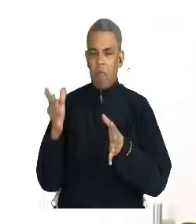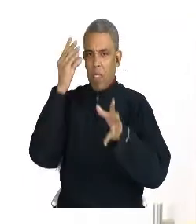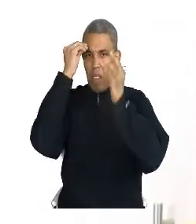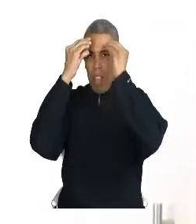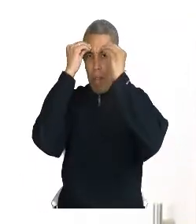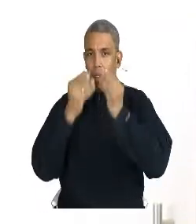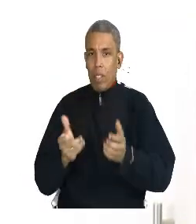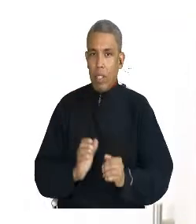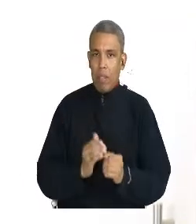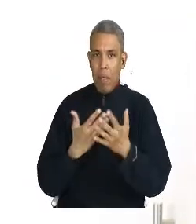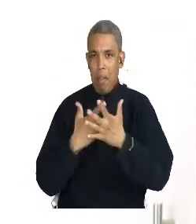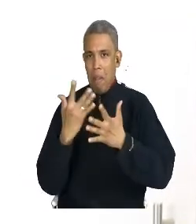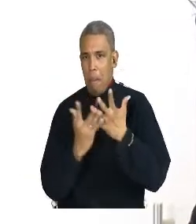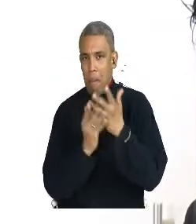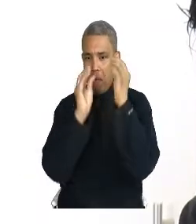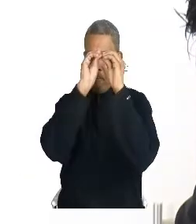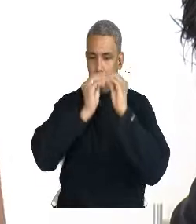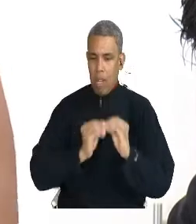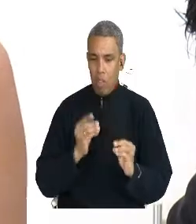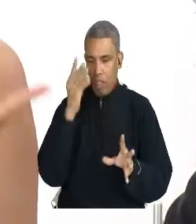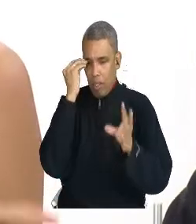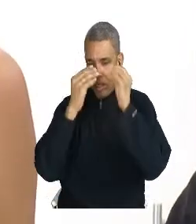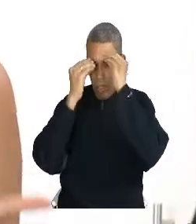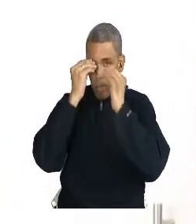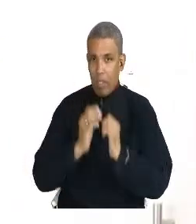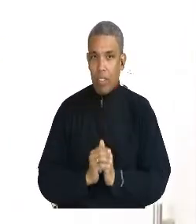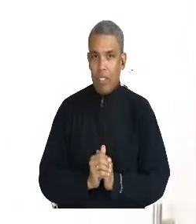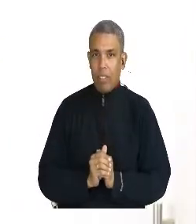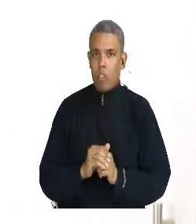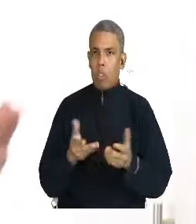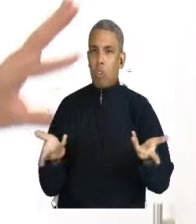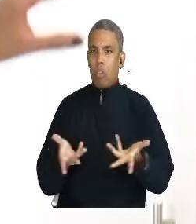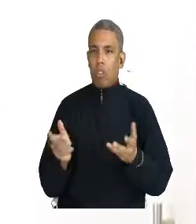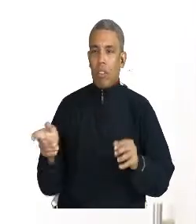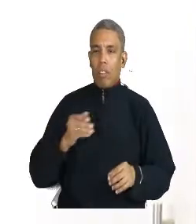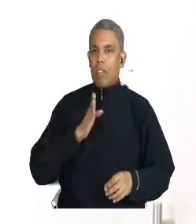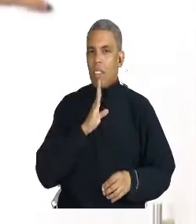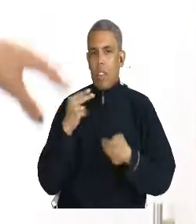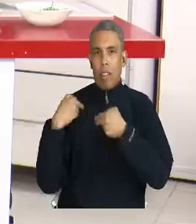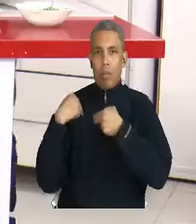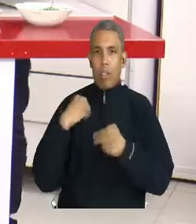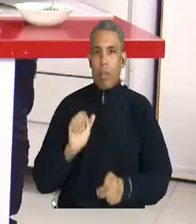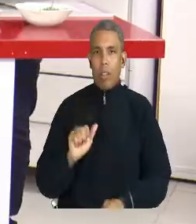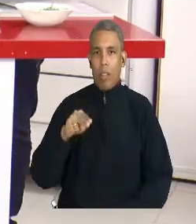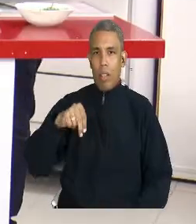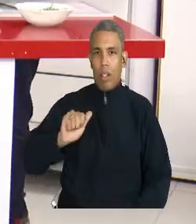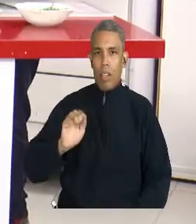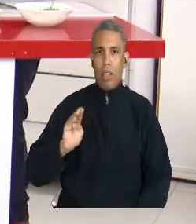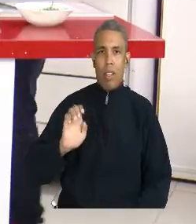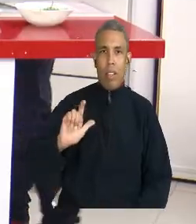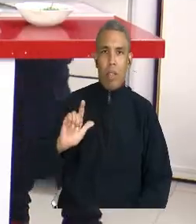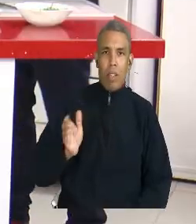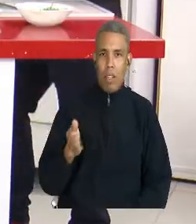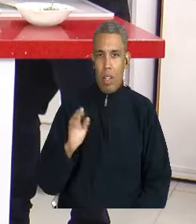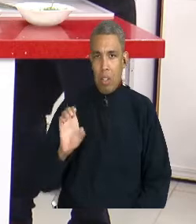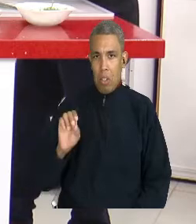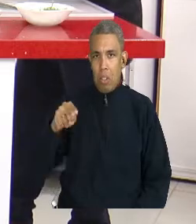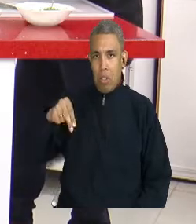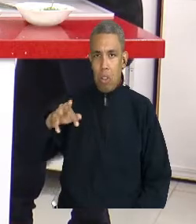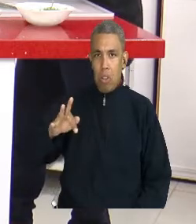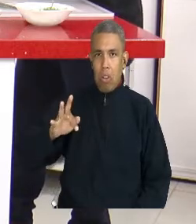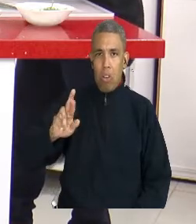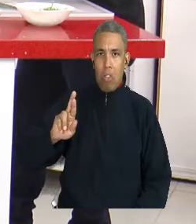supuesto gracias al patrocinio de Ana Belén Country. Y por otro lado, si pueden observar por aquí, vamos a ver que Pauli me colabore con los planos de los